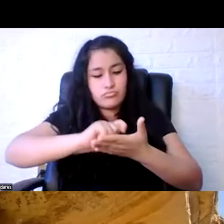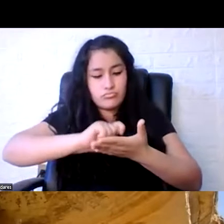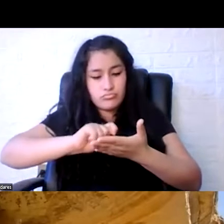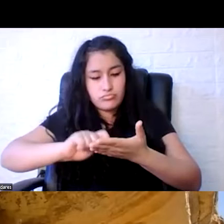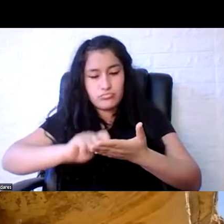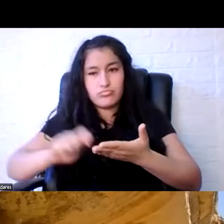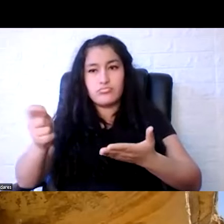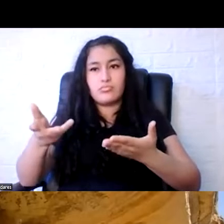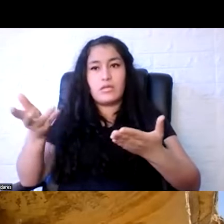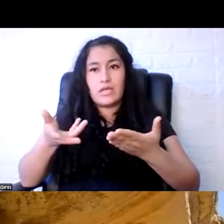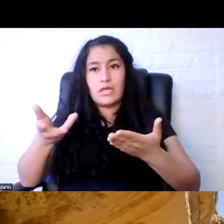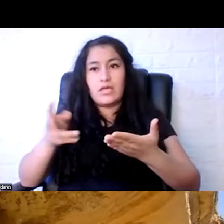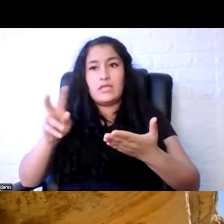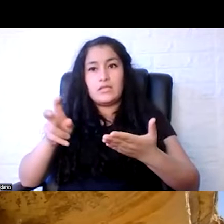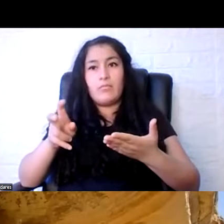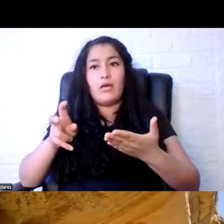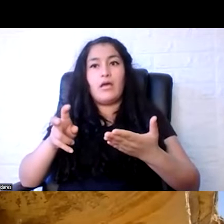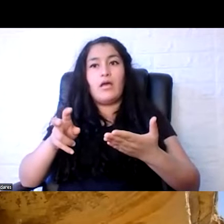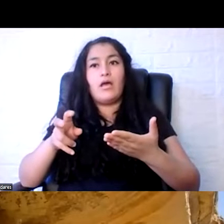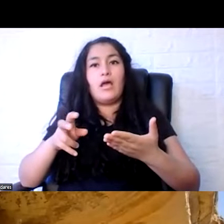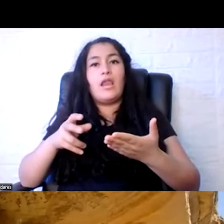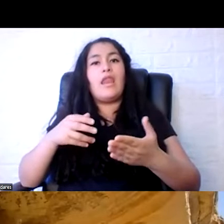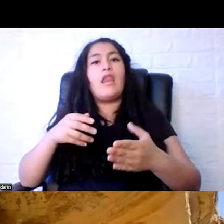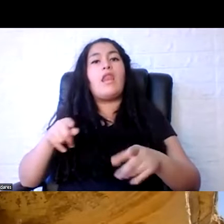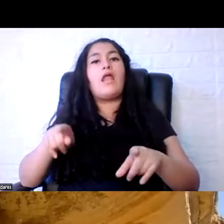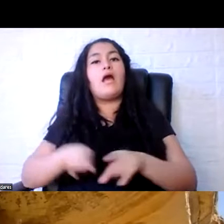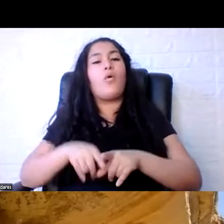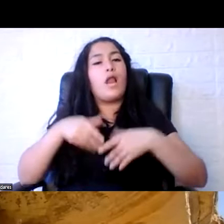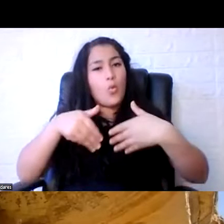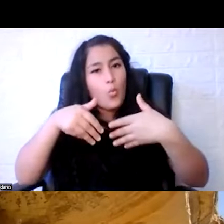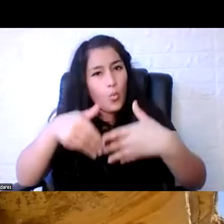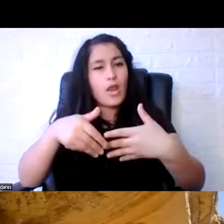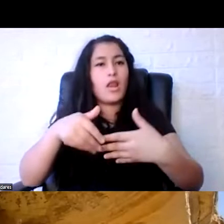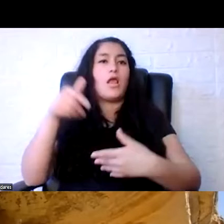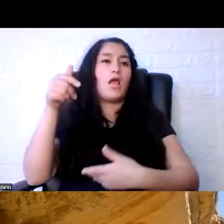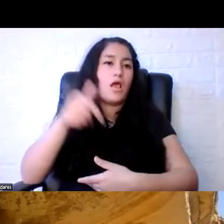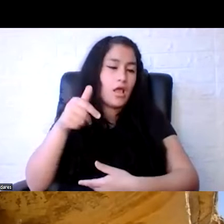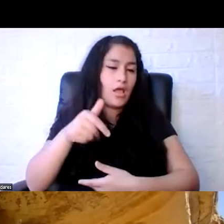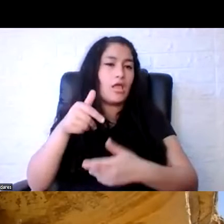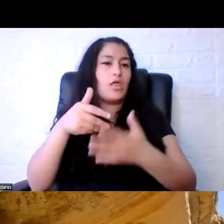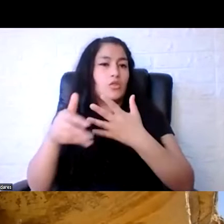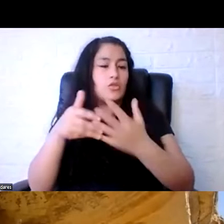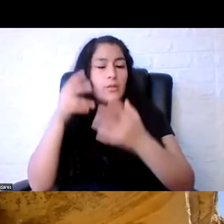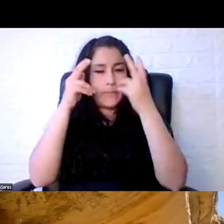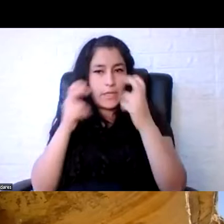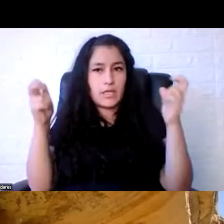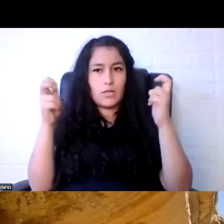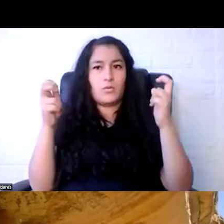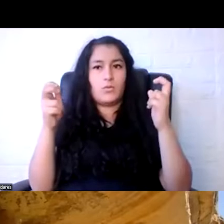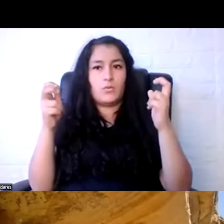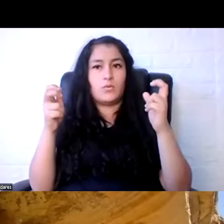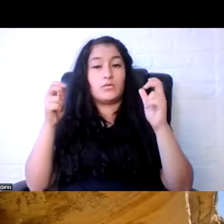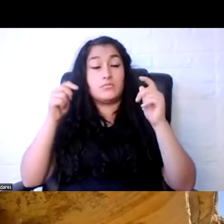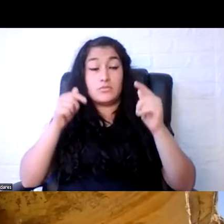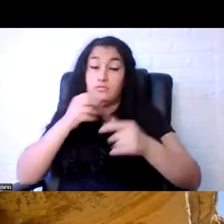paros y emplazamientos a huelga de las policías en México, he de comentar aquí que ha habido